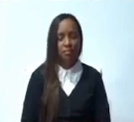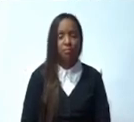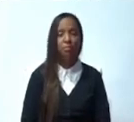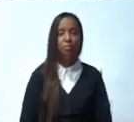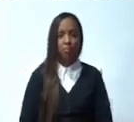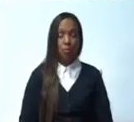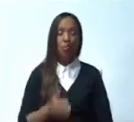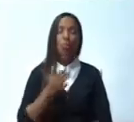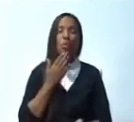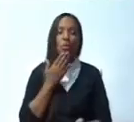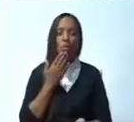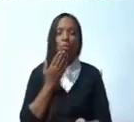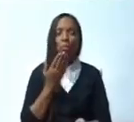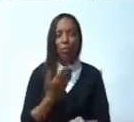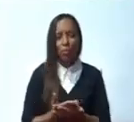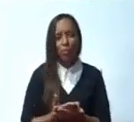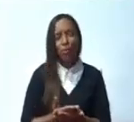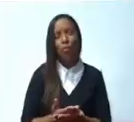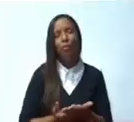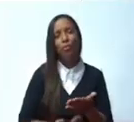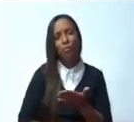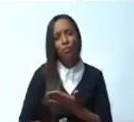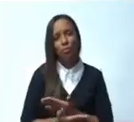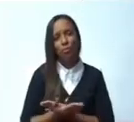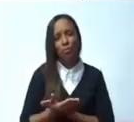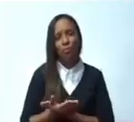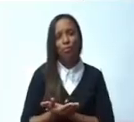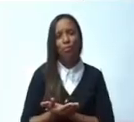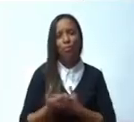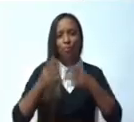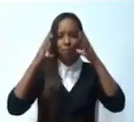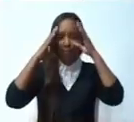Alfredo Pacheco. Buenos días, bufete directivo,